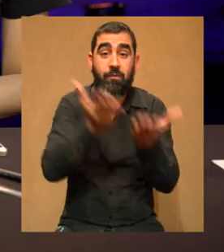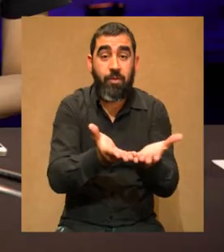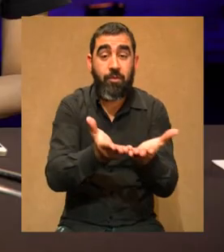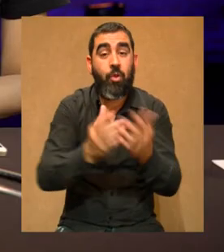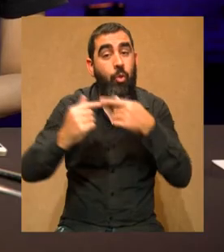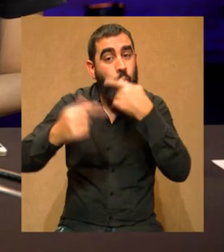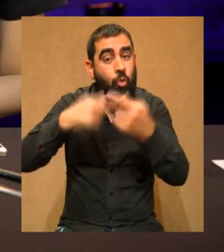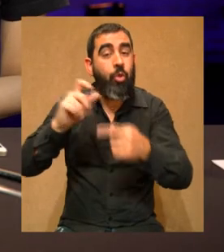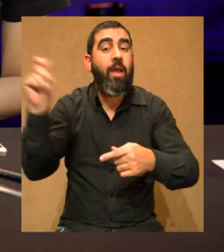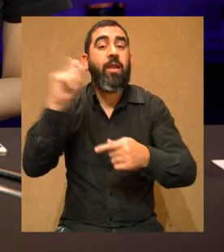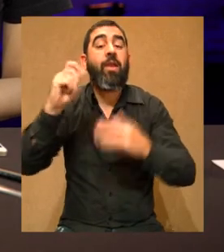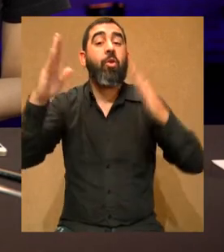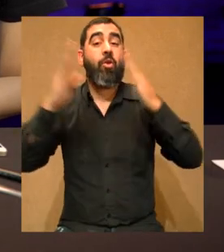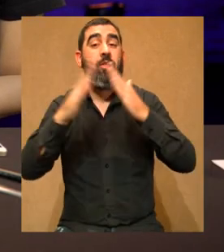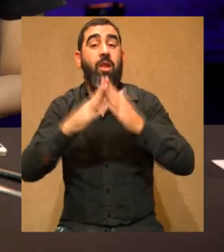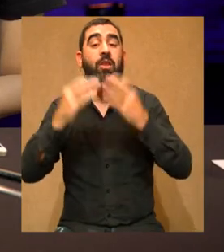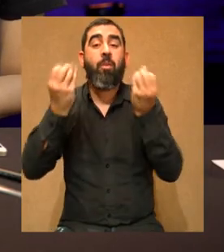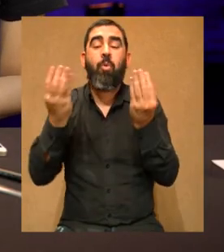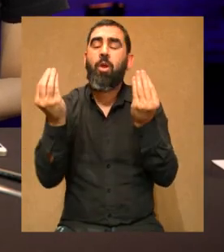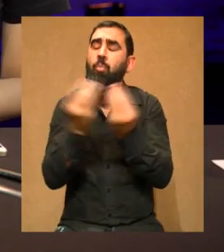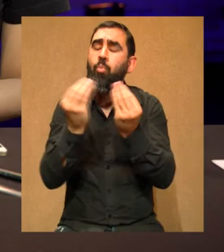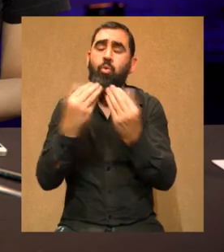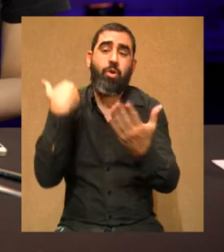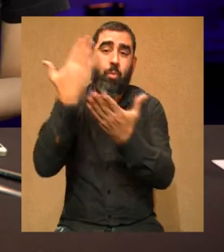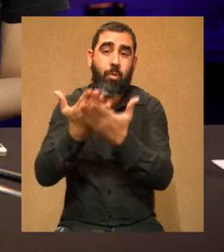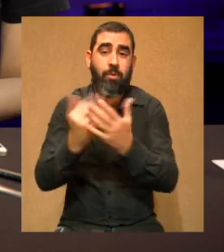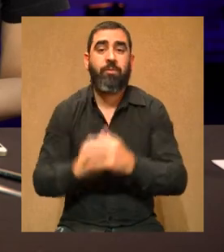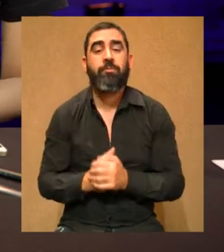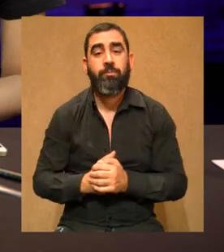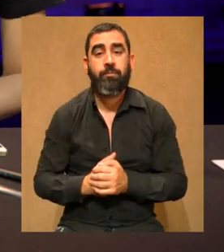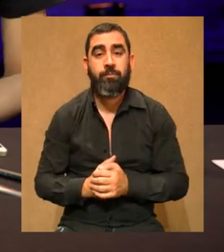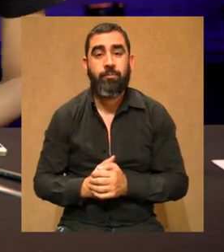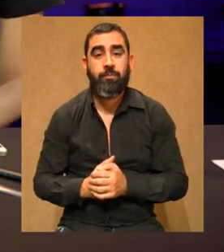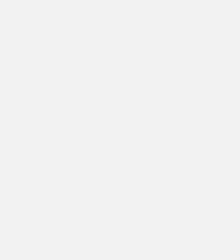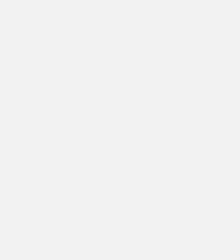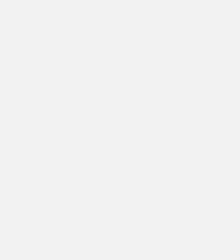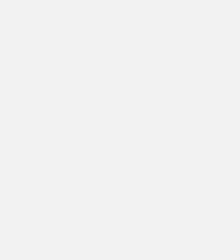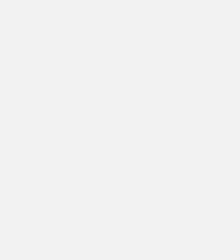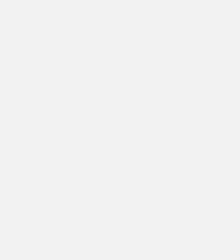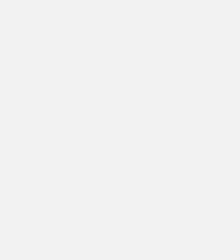invito vamos a seguir en recreo en casa porque tenemos un montón de propuestas para ustedes